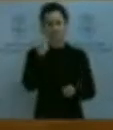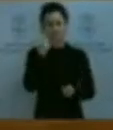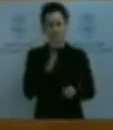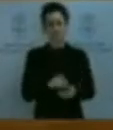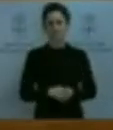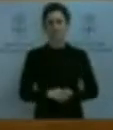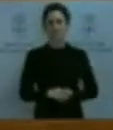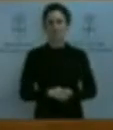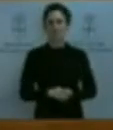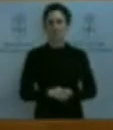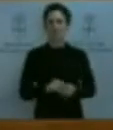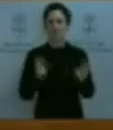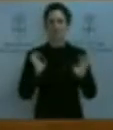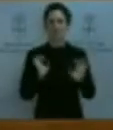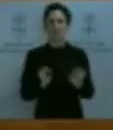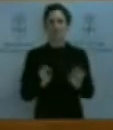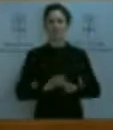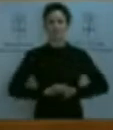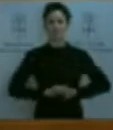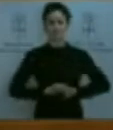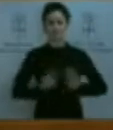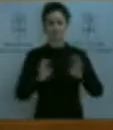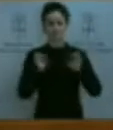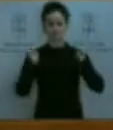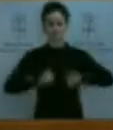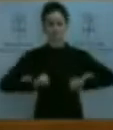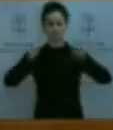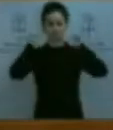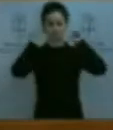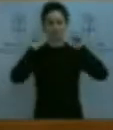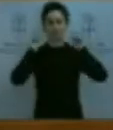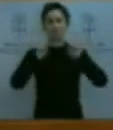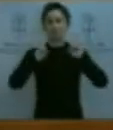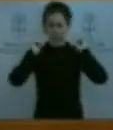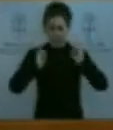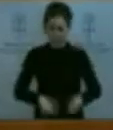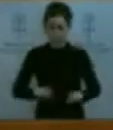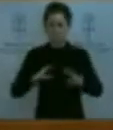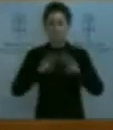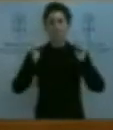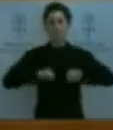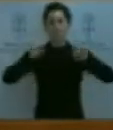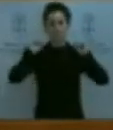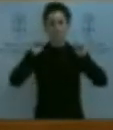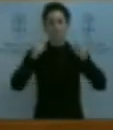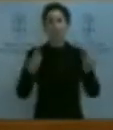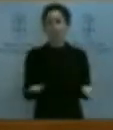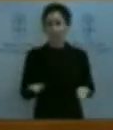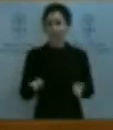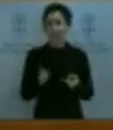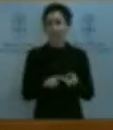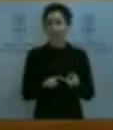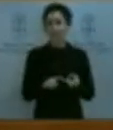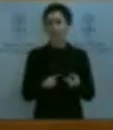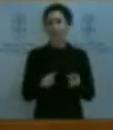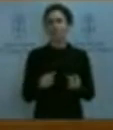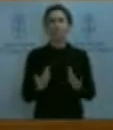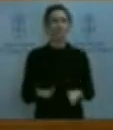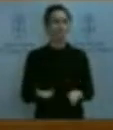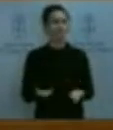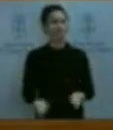y abandonar la negociación del pacto educativo, además de ser la enésima decepción a la comunidad educativa,